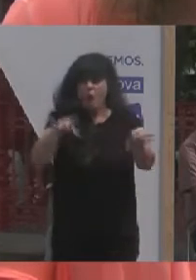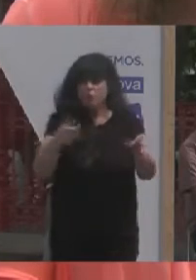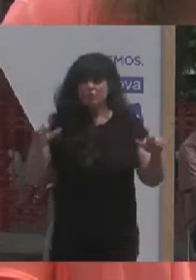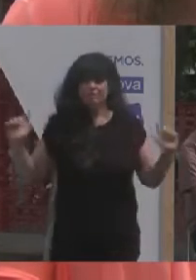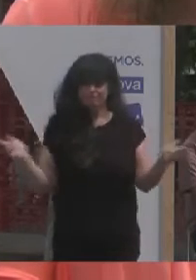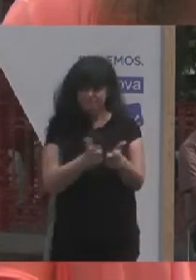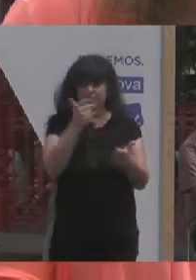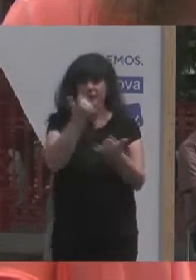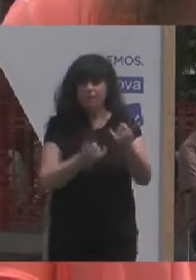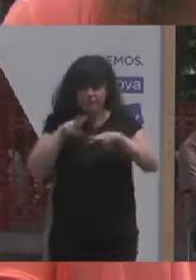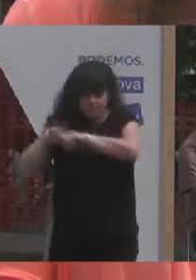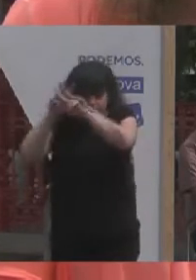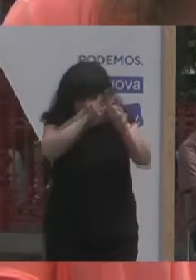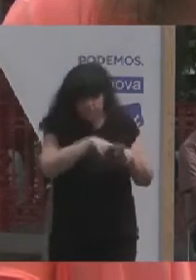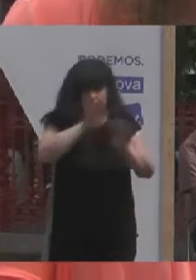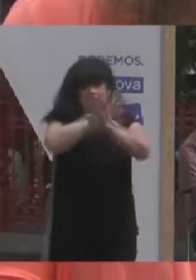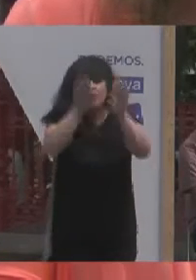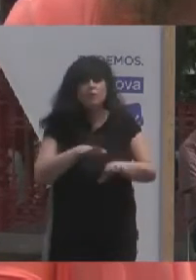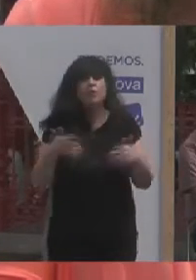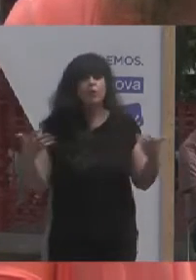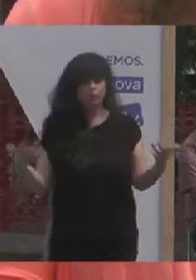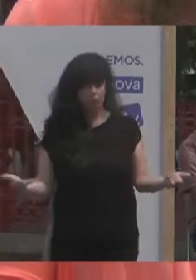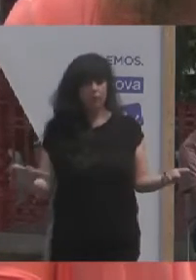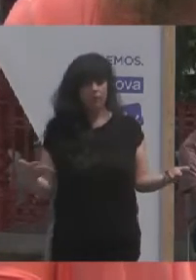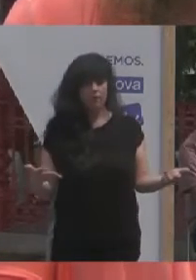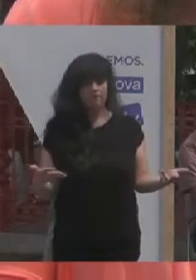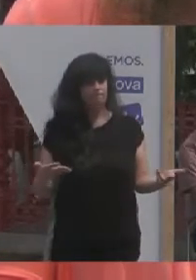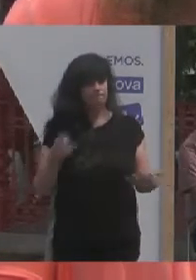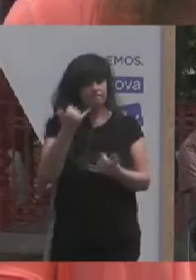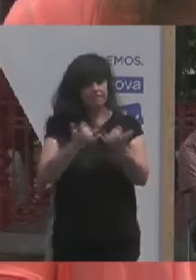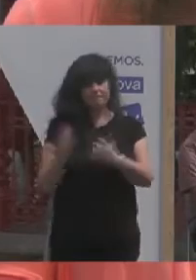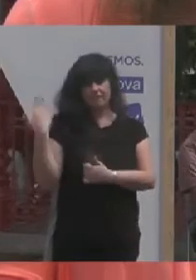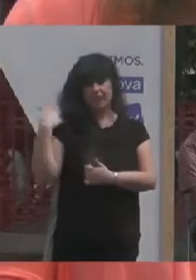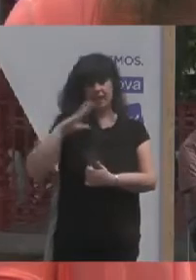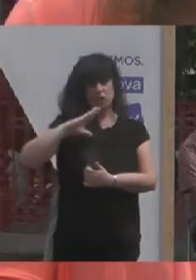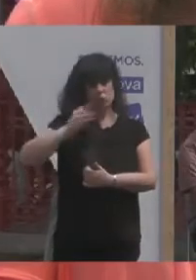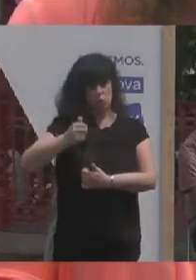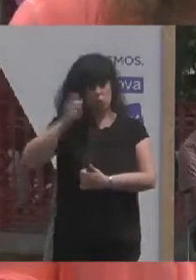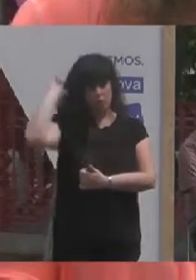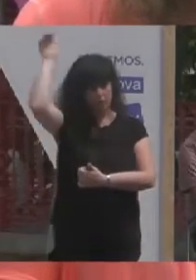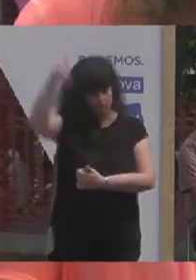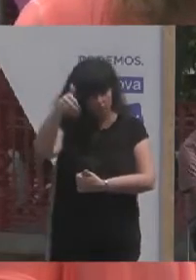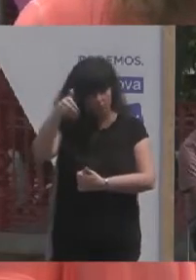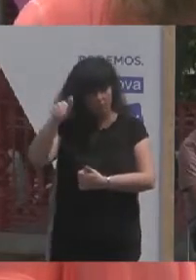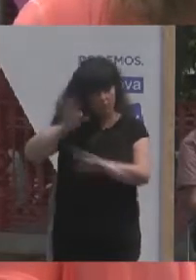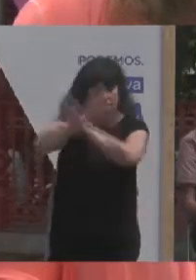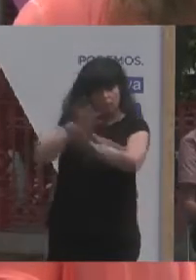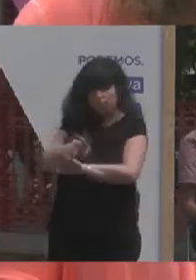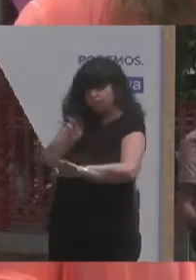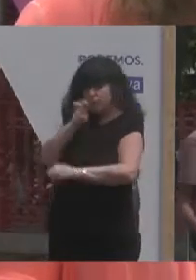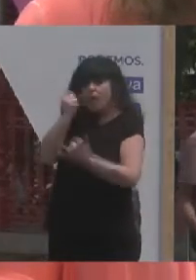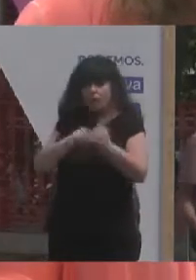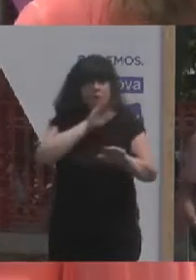os resultados indicados no Club de Roma prácticamente se cumpriron casi con máximo